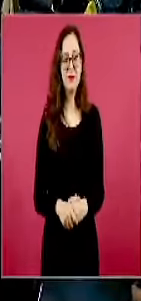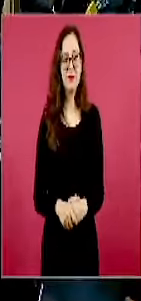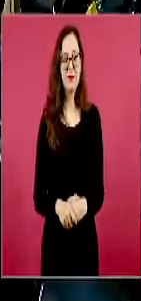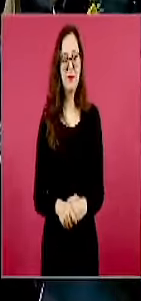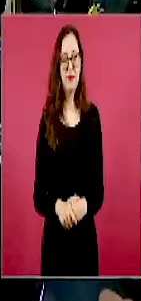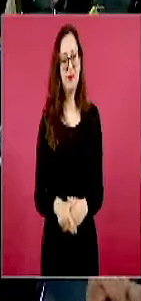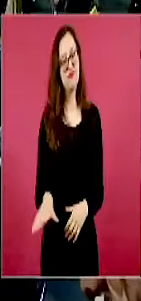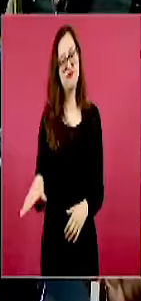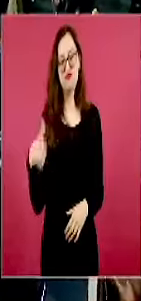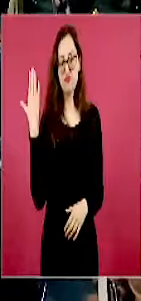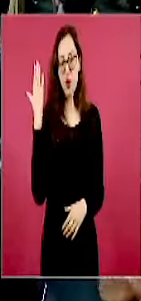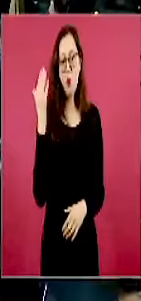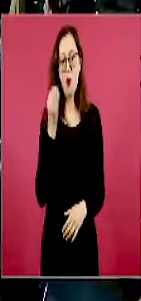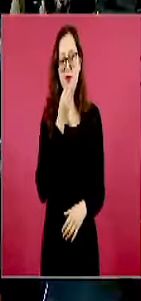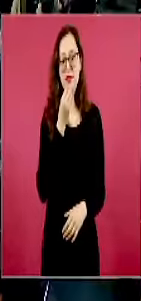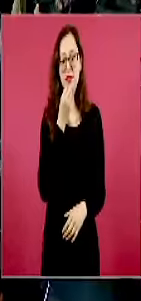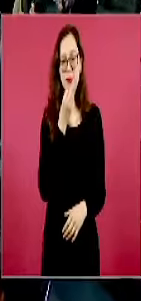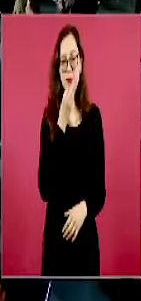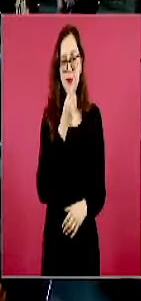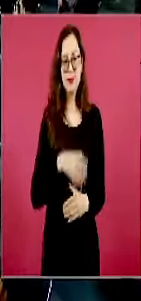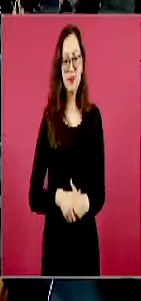California Vámonos a